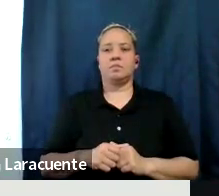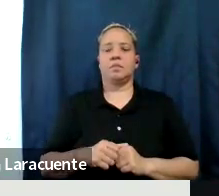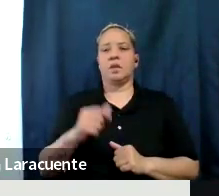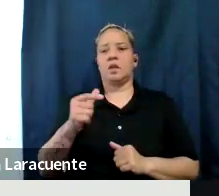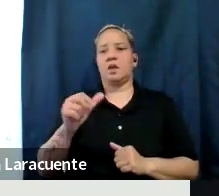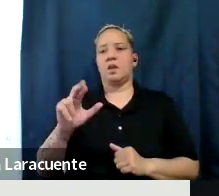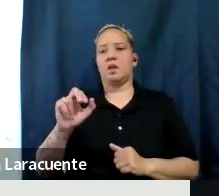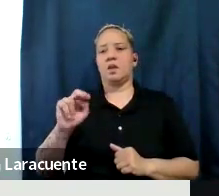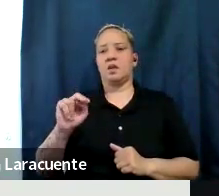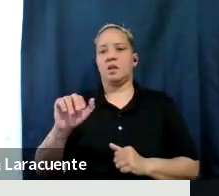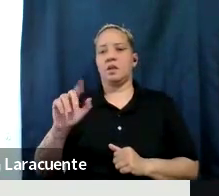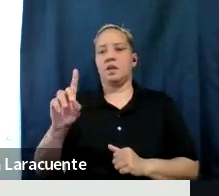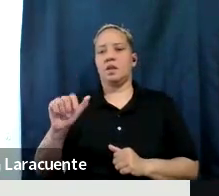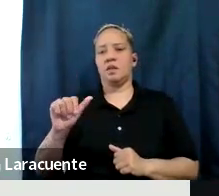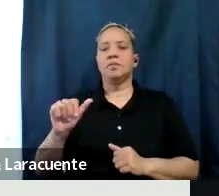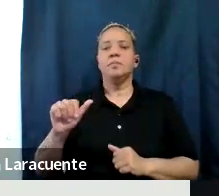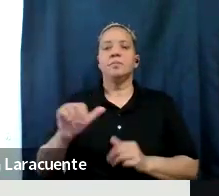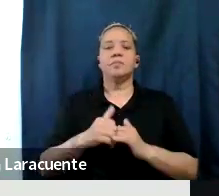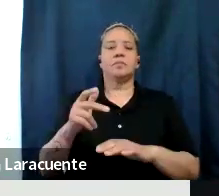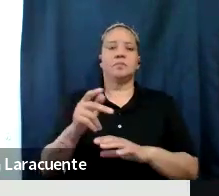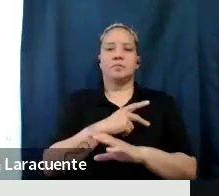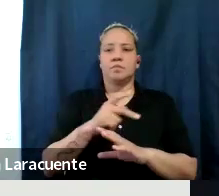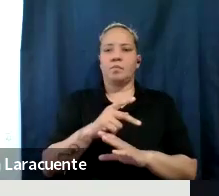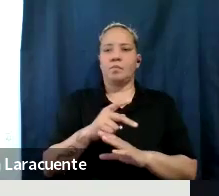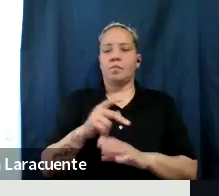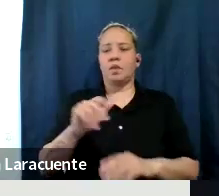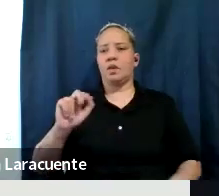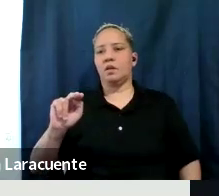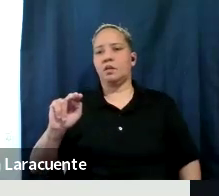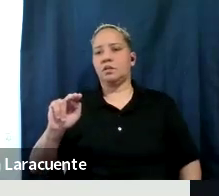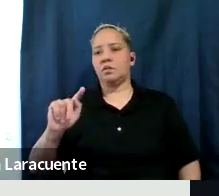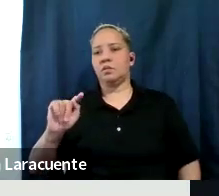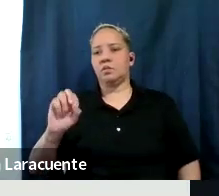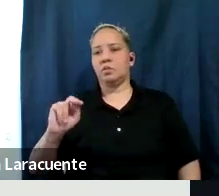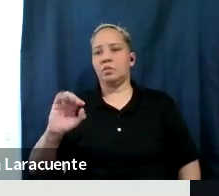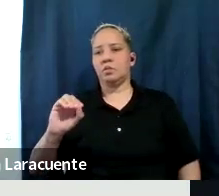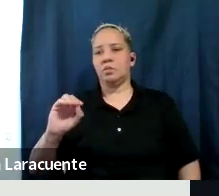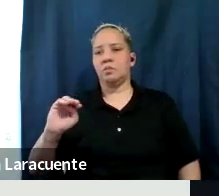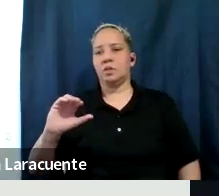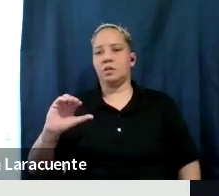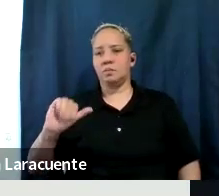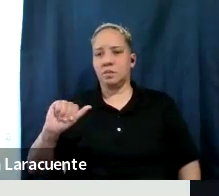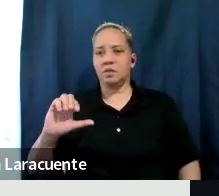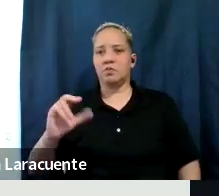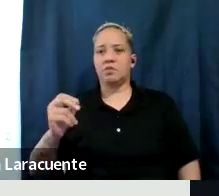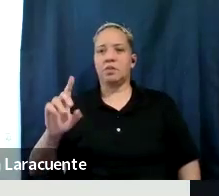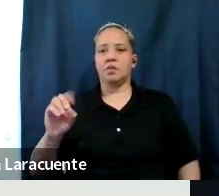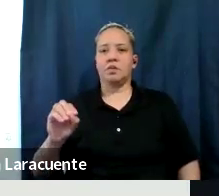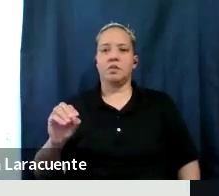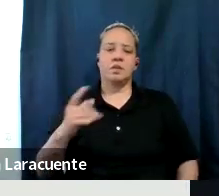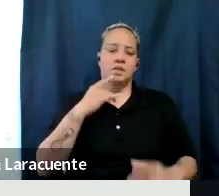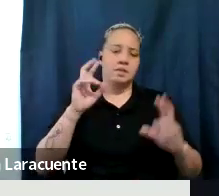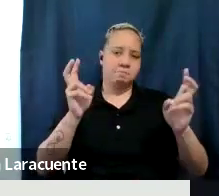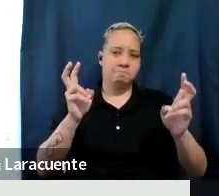en su Granada, como dice el poema de Antonio Machado. Y dice Juan Ramón Jiménez al respecto, literalmente, cito,